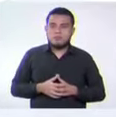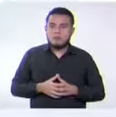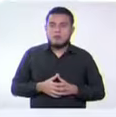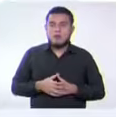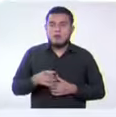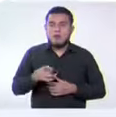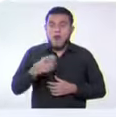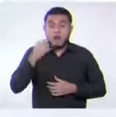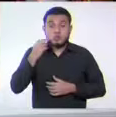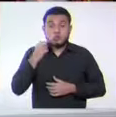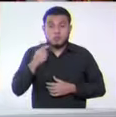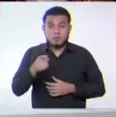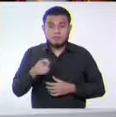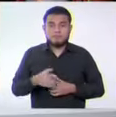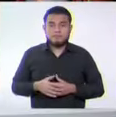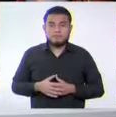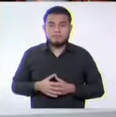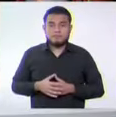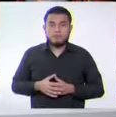azúcar